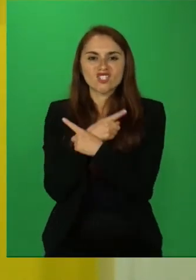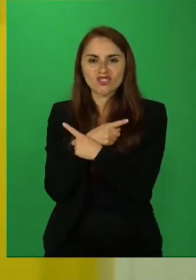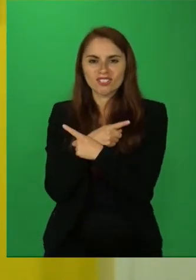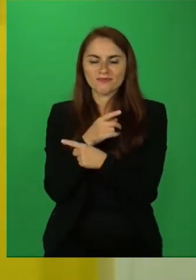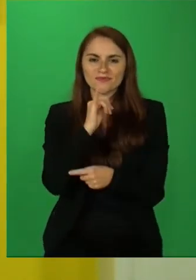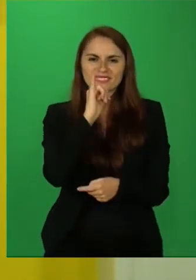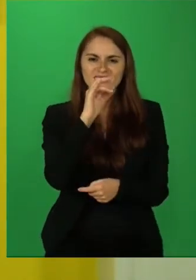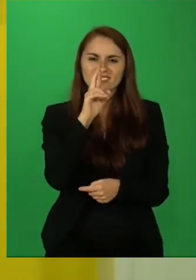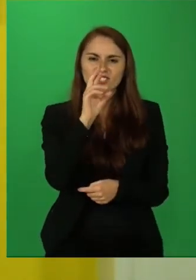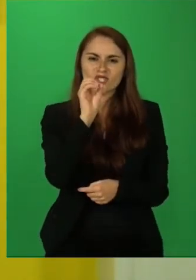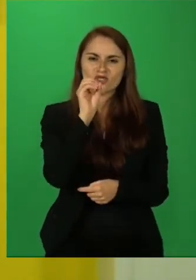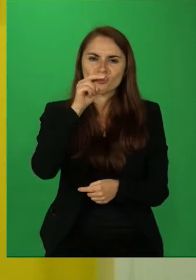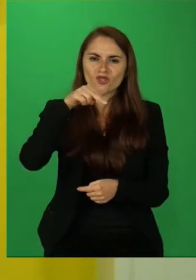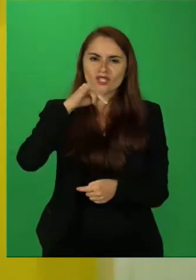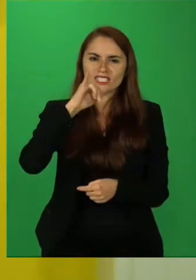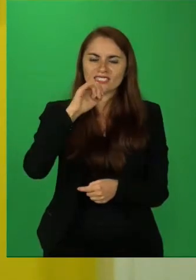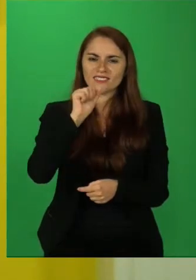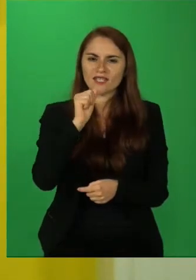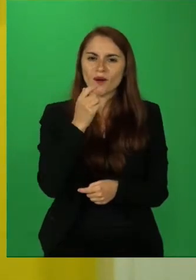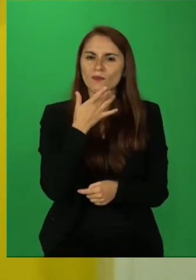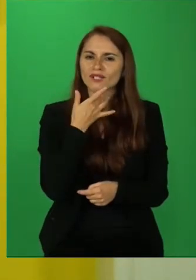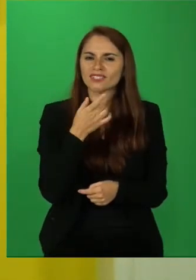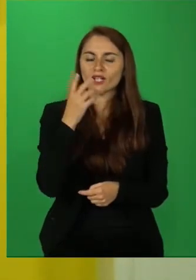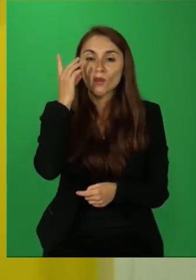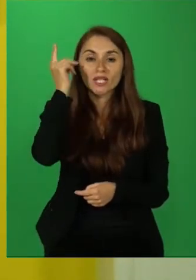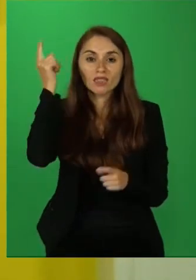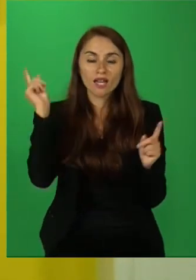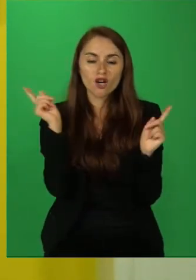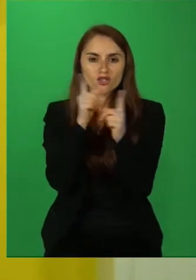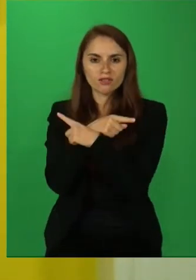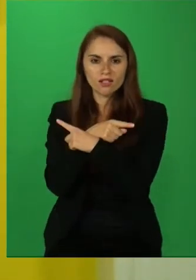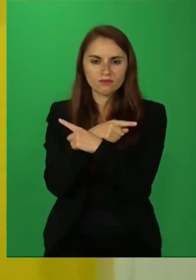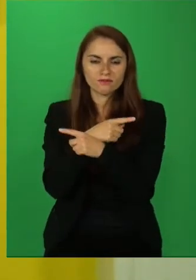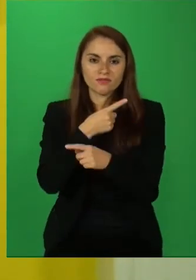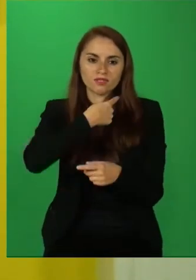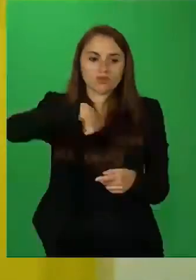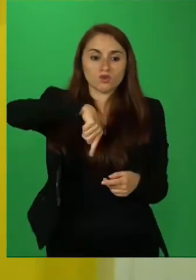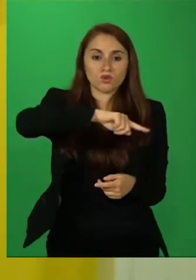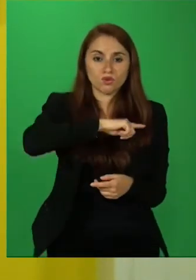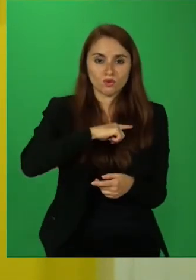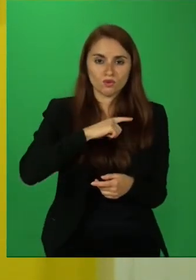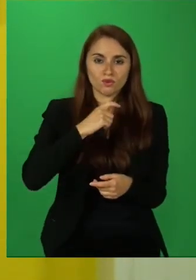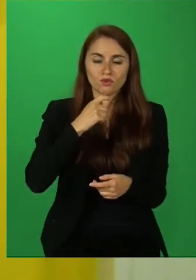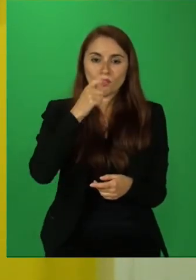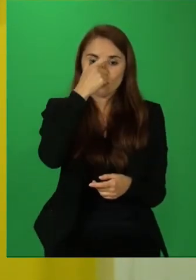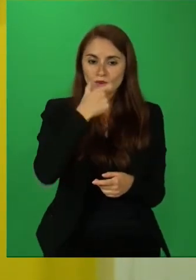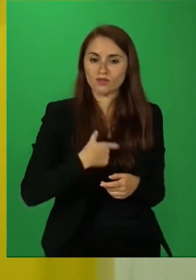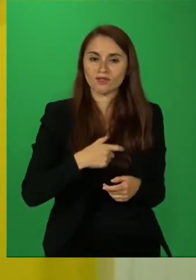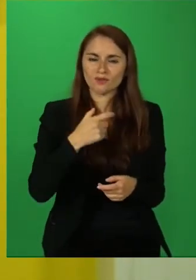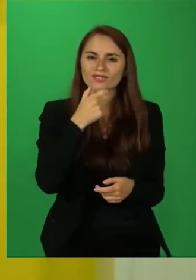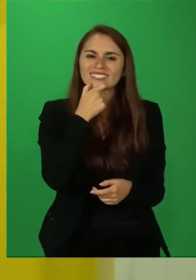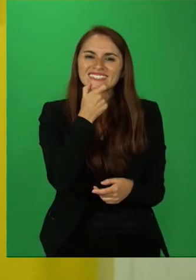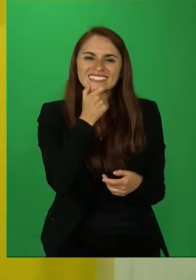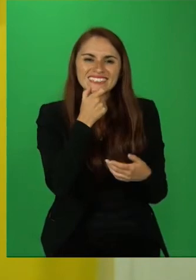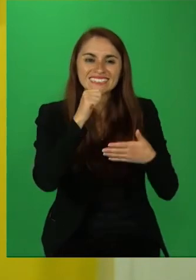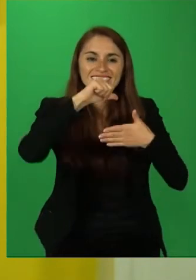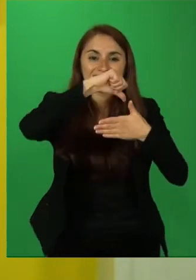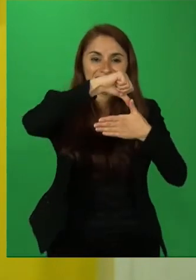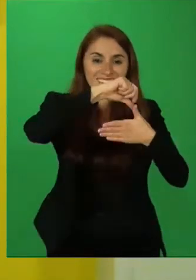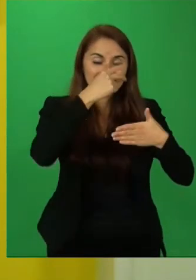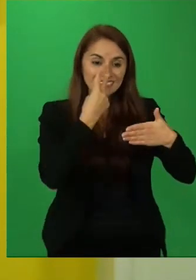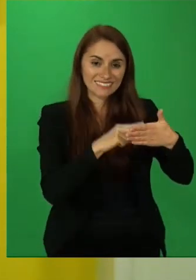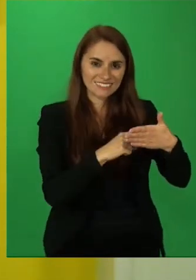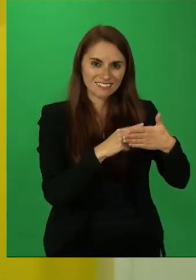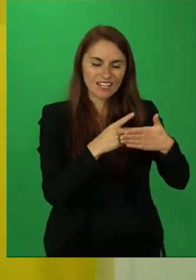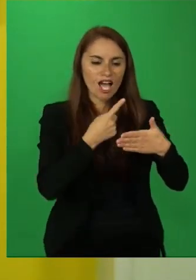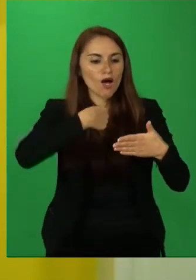porque precisamente si nos hacen o nos hacemos llamar los ingleses de Latinoamérica, no es precisamente porque pensemos